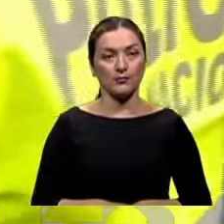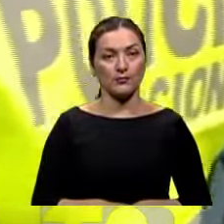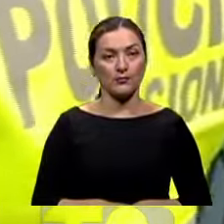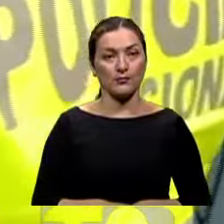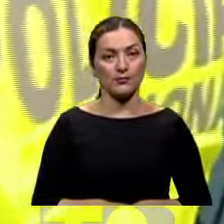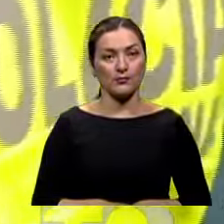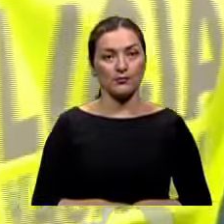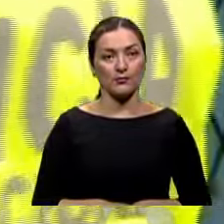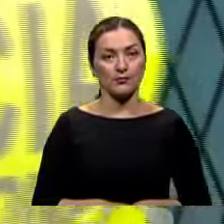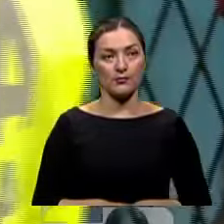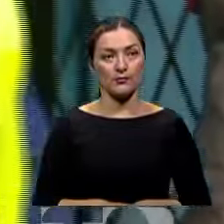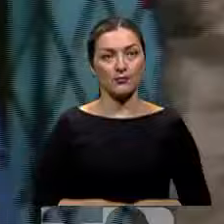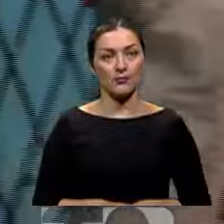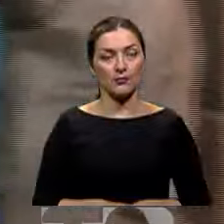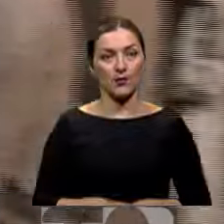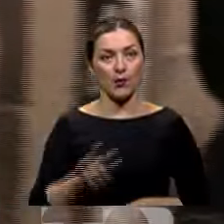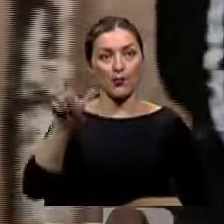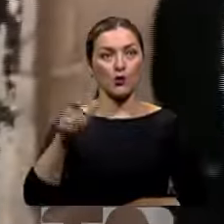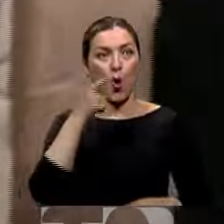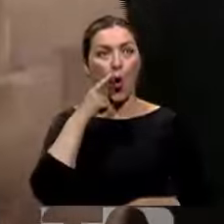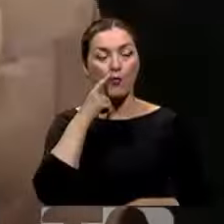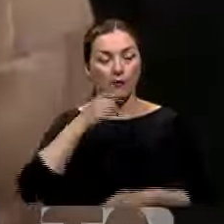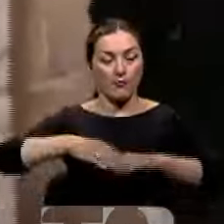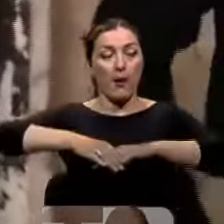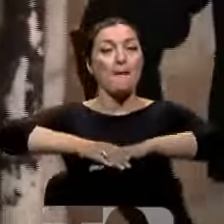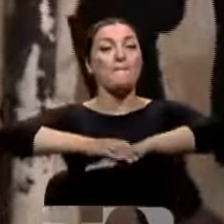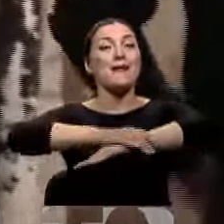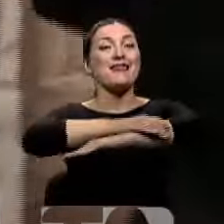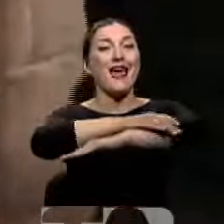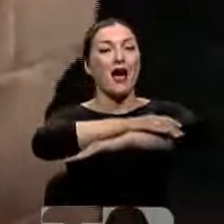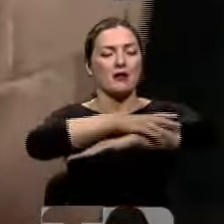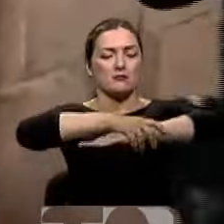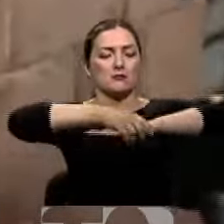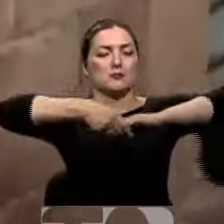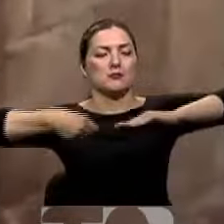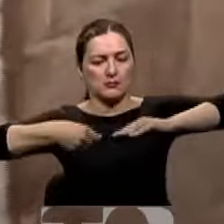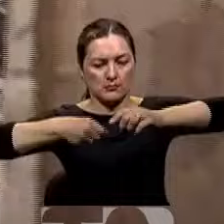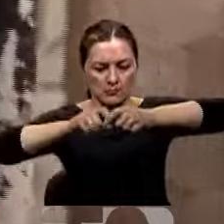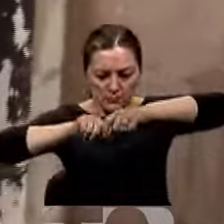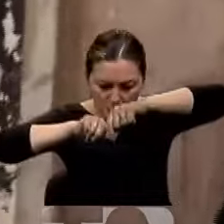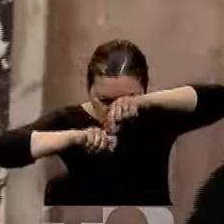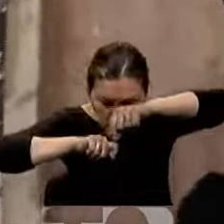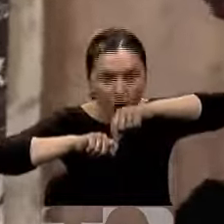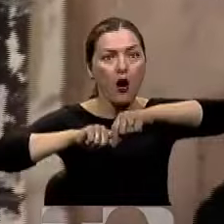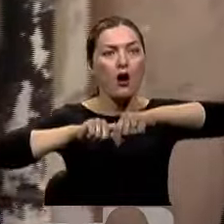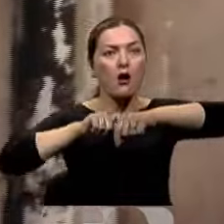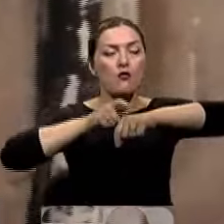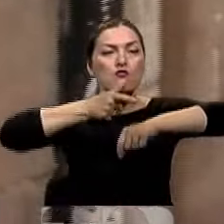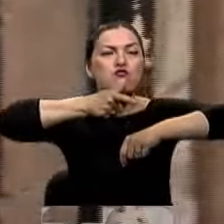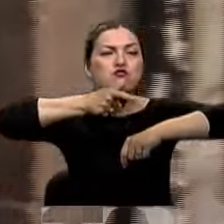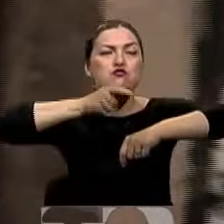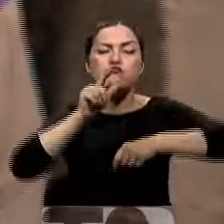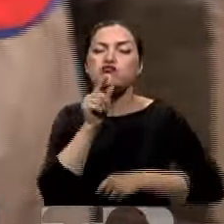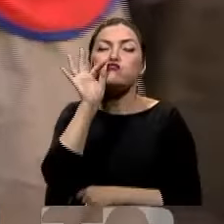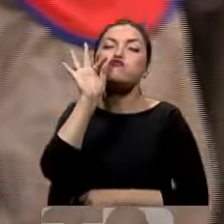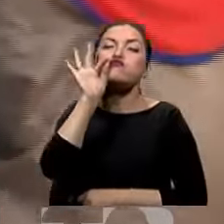encontrar justamente en una de las medias una pipa que es utilizada para consumir drogas, y para que nos comente un poco qué es lo que se va a hacer con